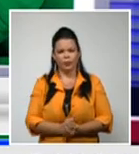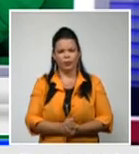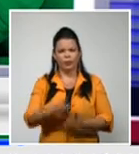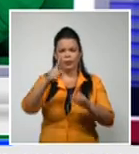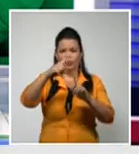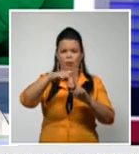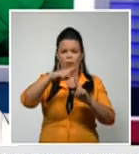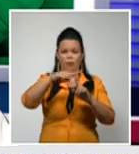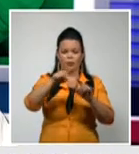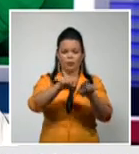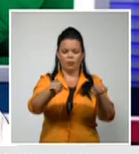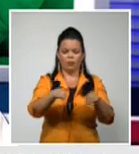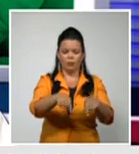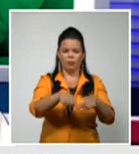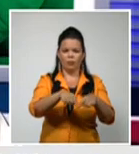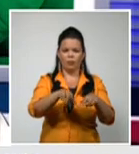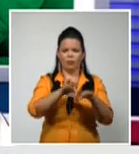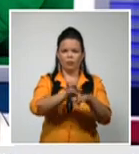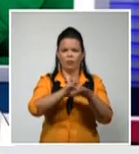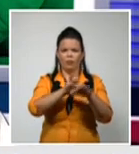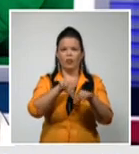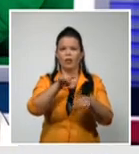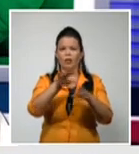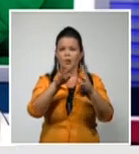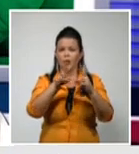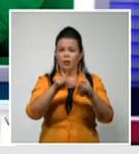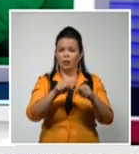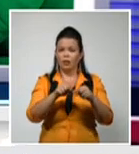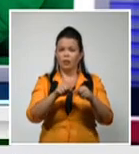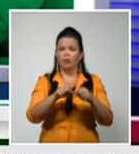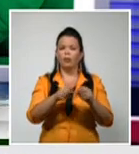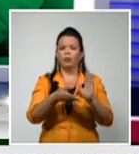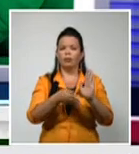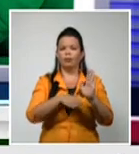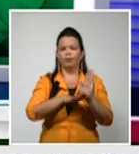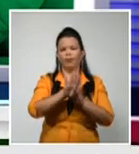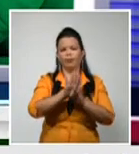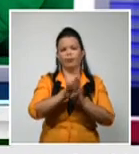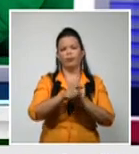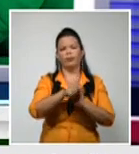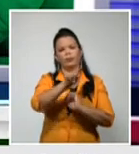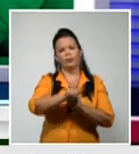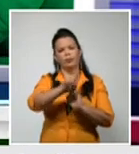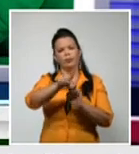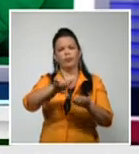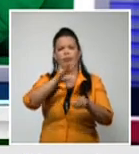intensivas, todavía una cifra elevada de pacientes con COVID,